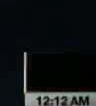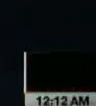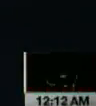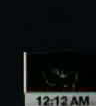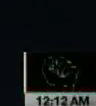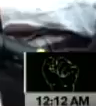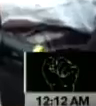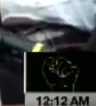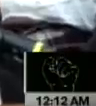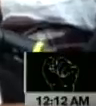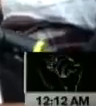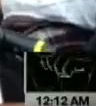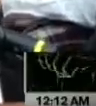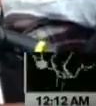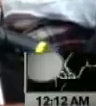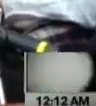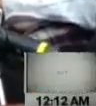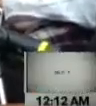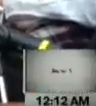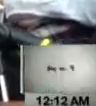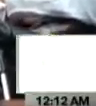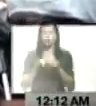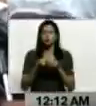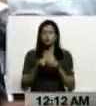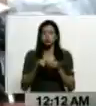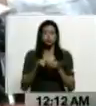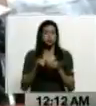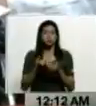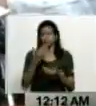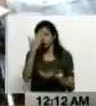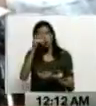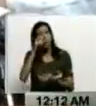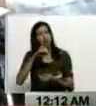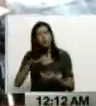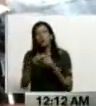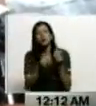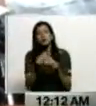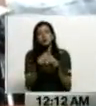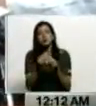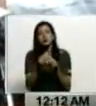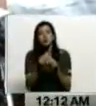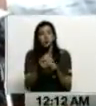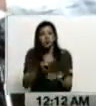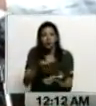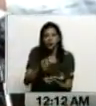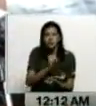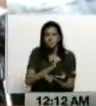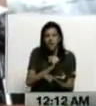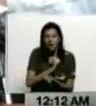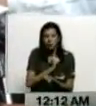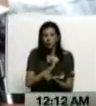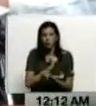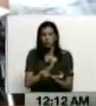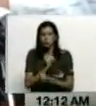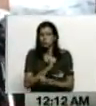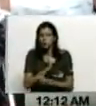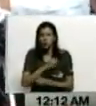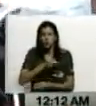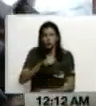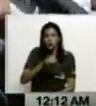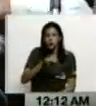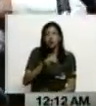Dale y la única herramienta que tiene el gobierno frente al pueblo es utilizar el miedo y el